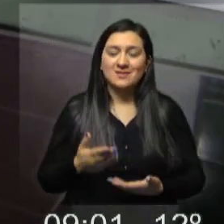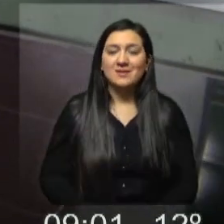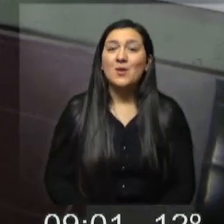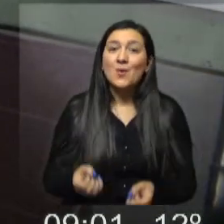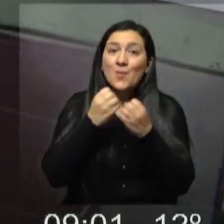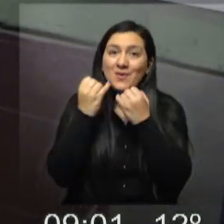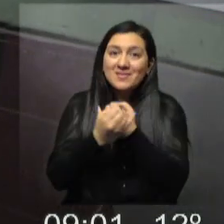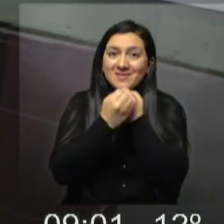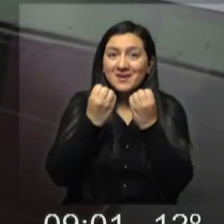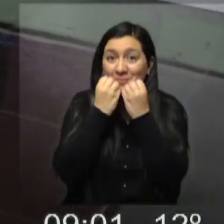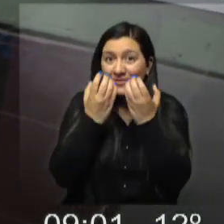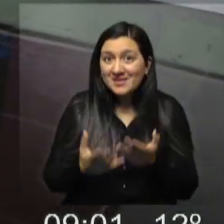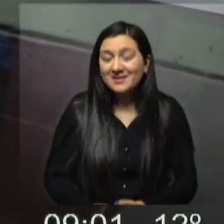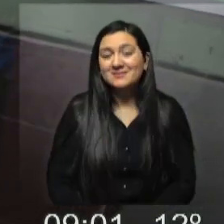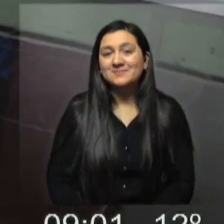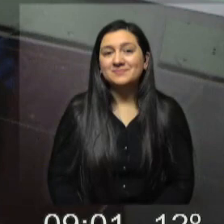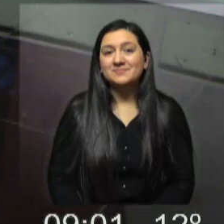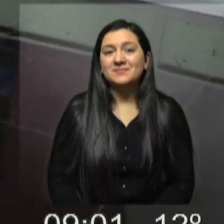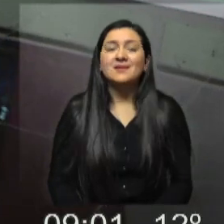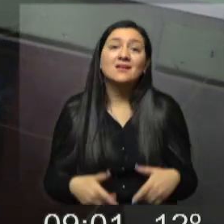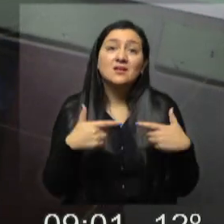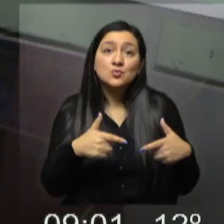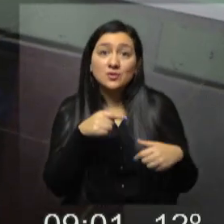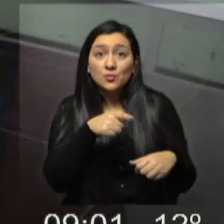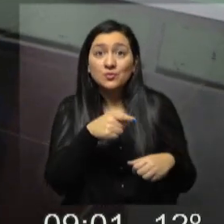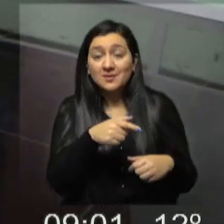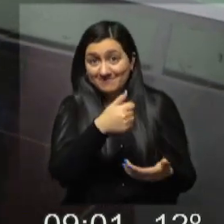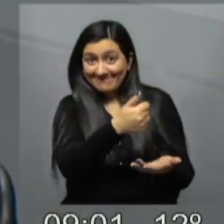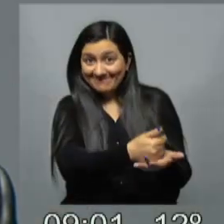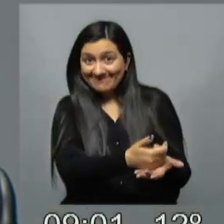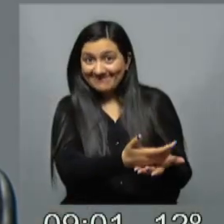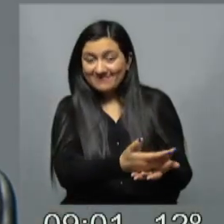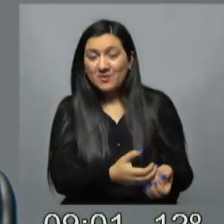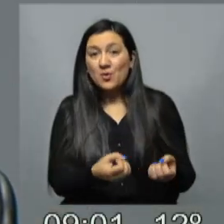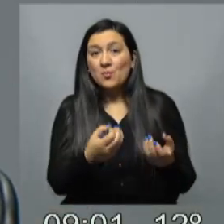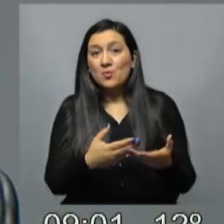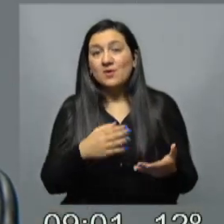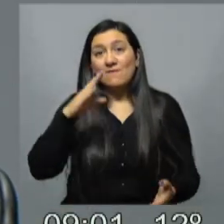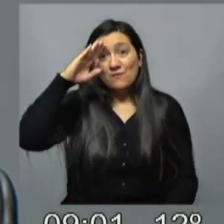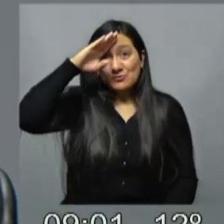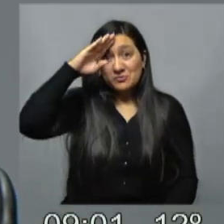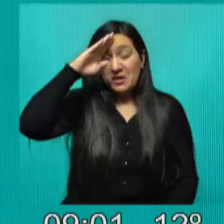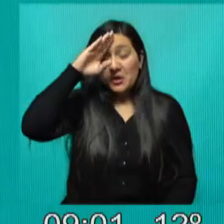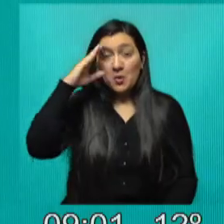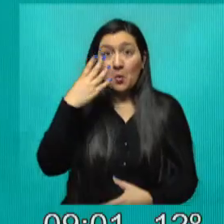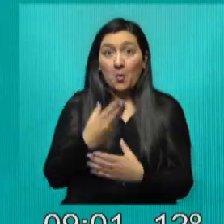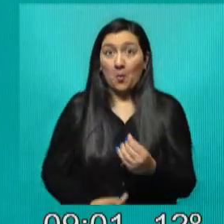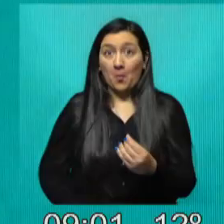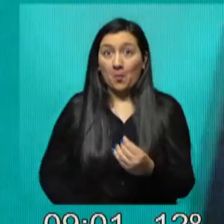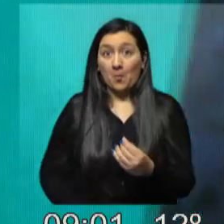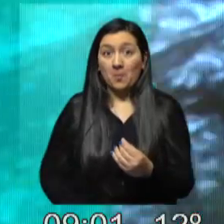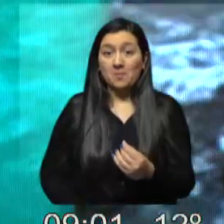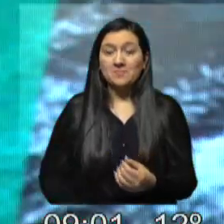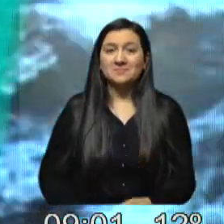día, ¿cómo están? ¿Todo bien? ¿Todo venir por aquí? Qué suerte que usted apareció, ¿no? Porque Bolsonaro no apareció. Sí.